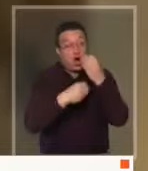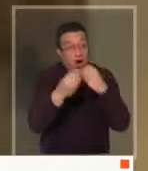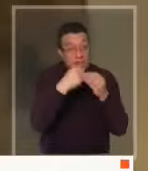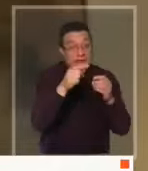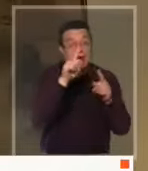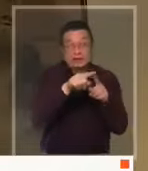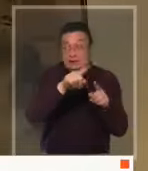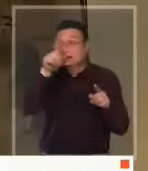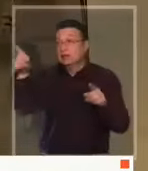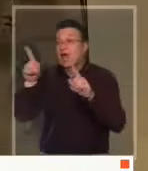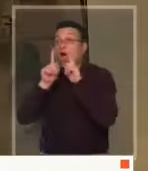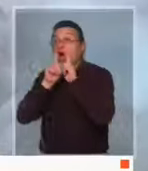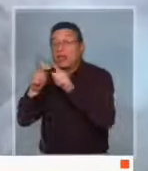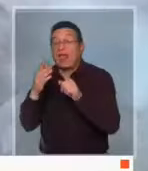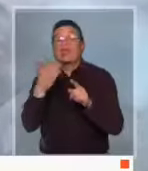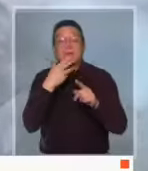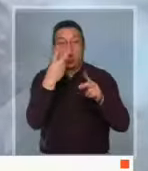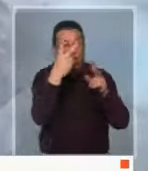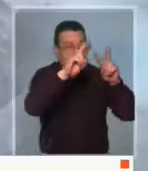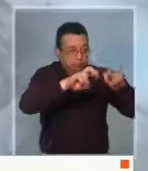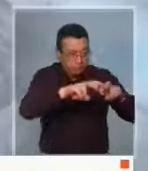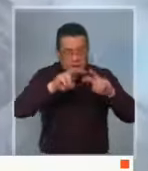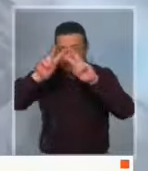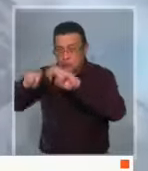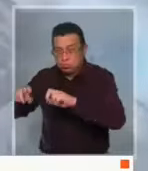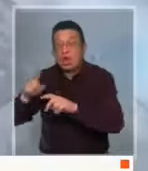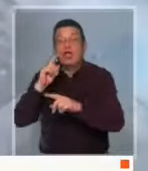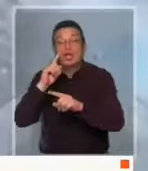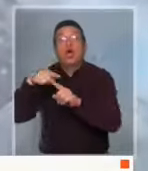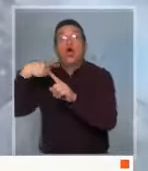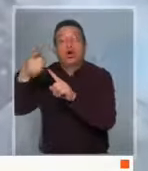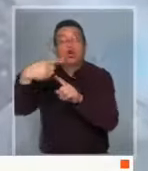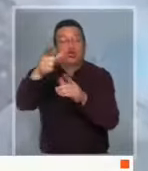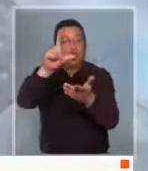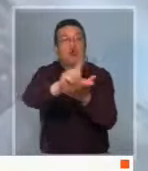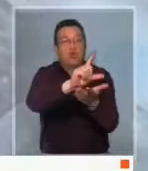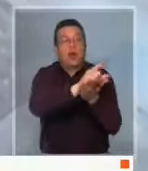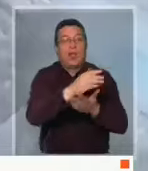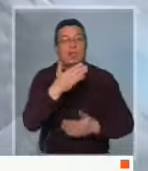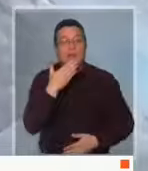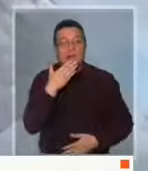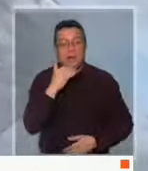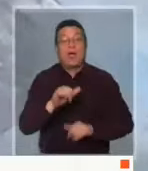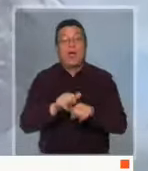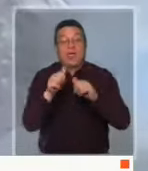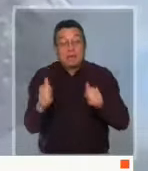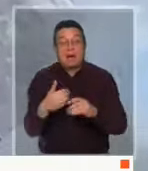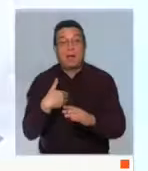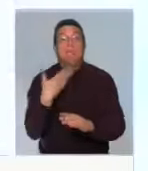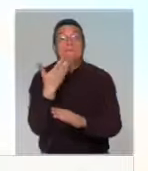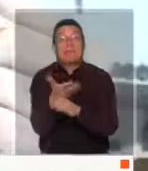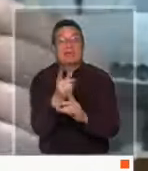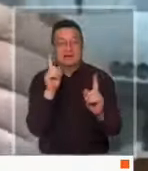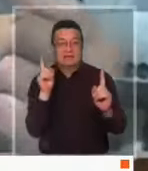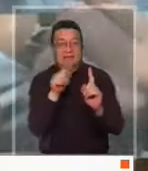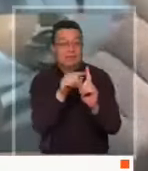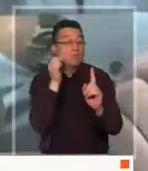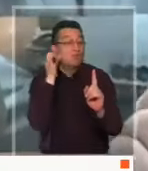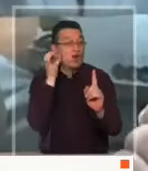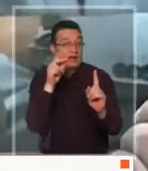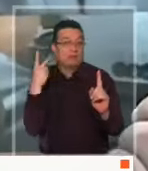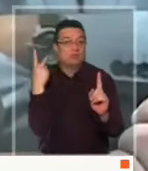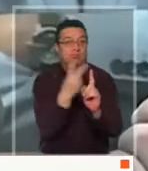hotel donde ocurrieron los hechos, sino además en otros recintos. Lo más grave, pidió que llegaran a la víctima. Se acercaron a